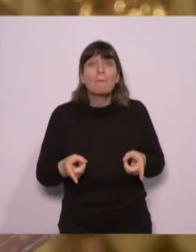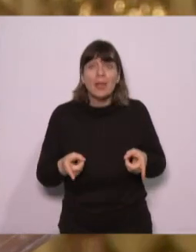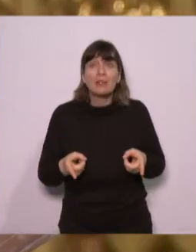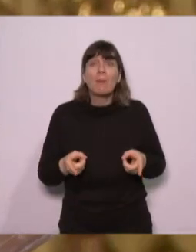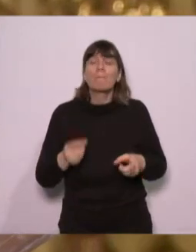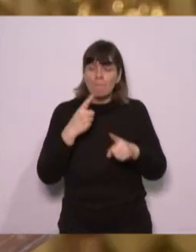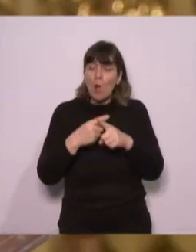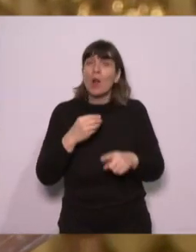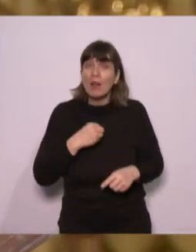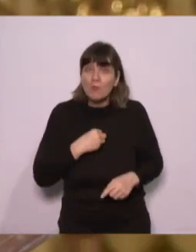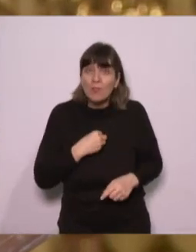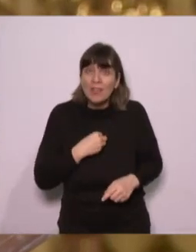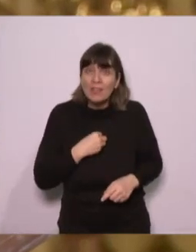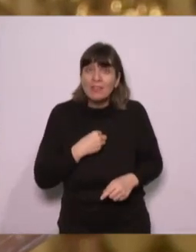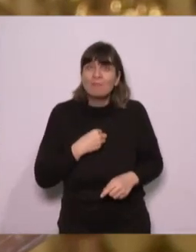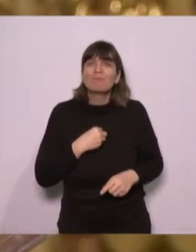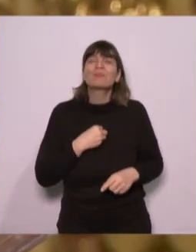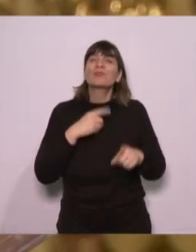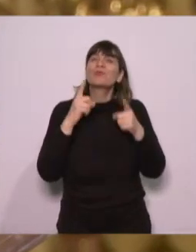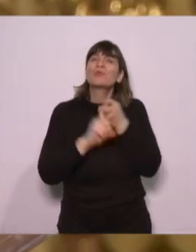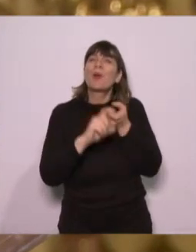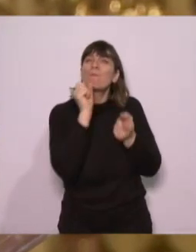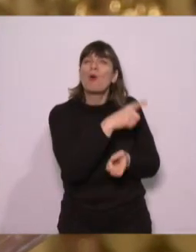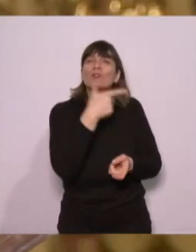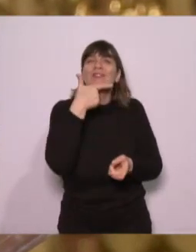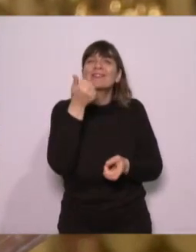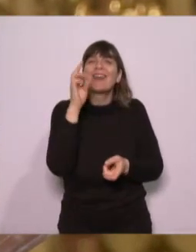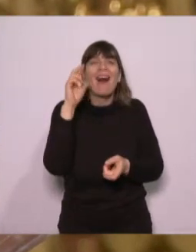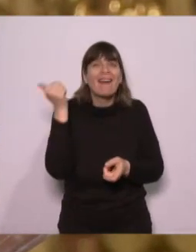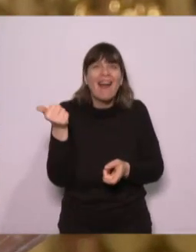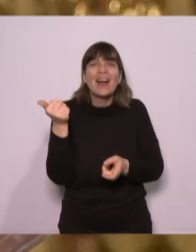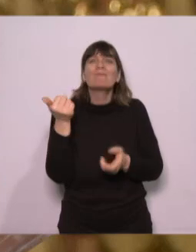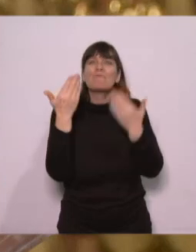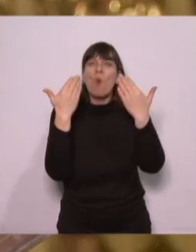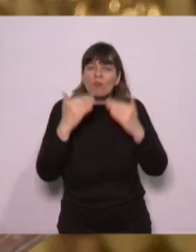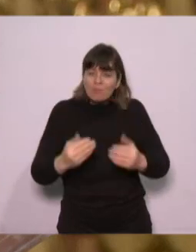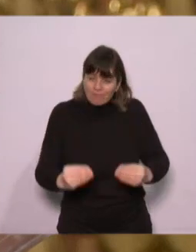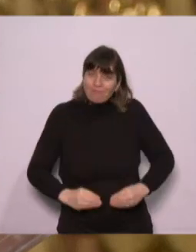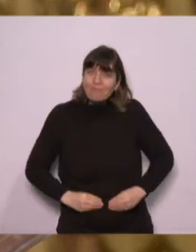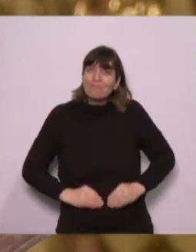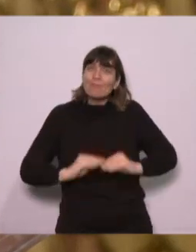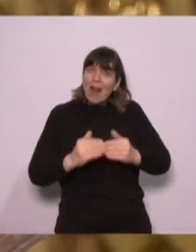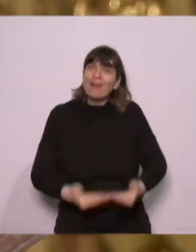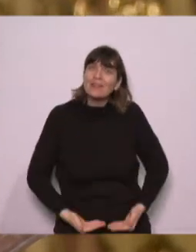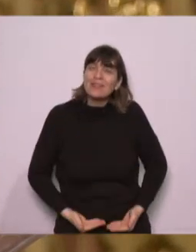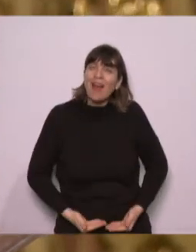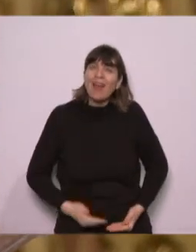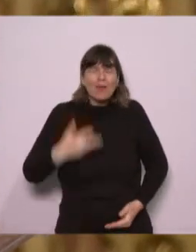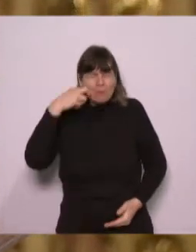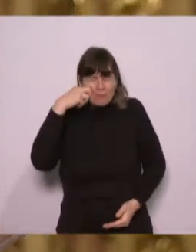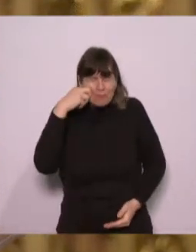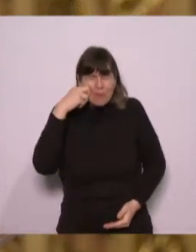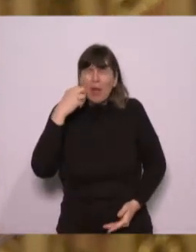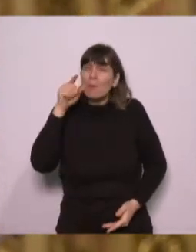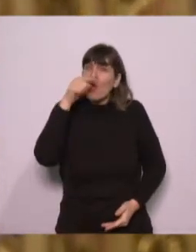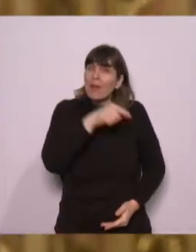También, por la fe, Sara recibió el poder de concebir a pesar de su avanzada edad, porque